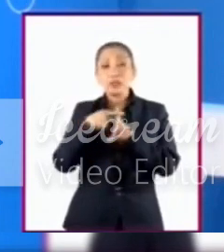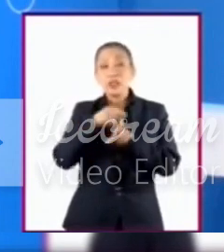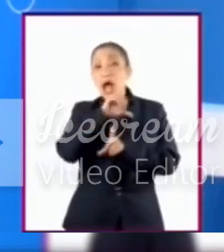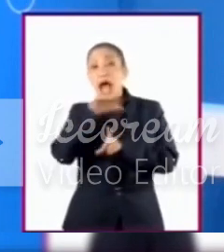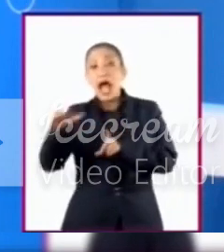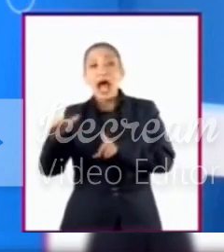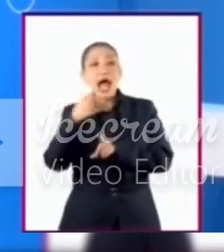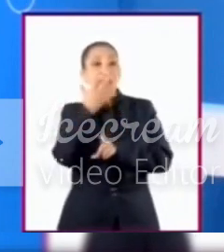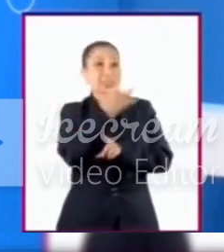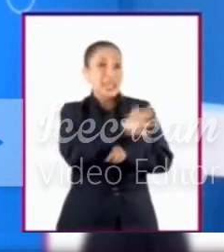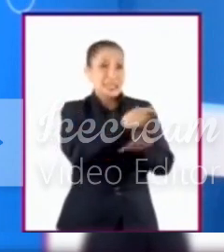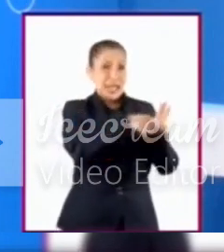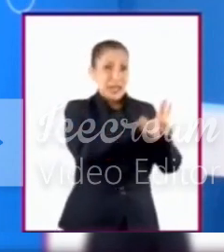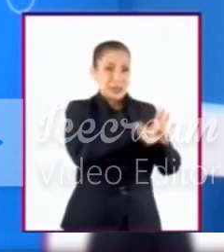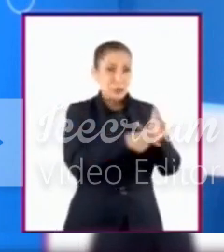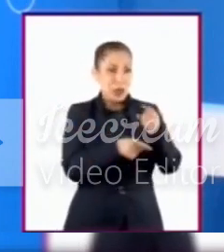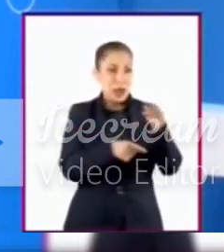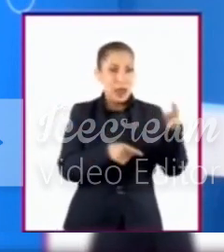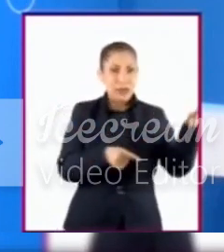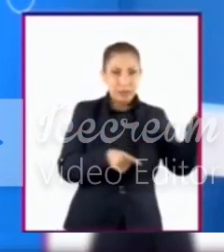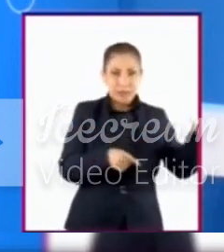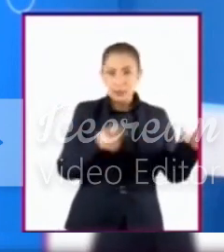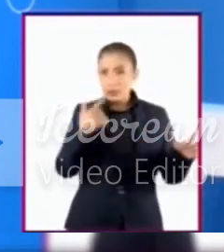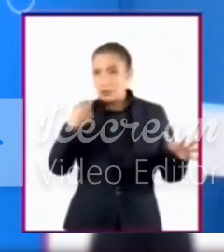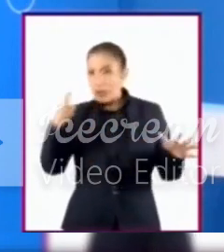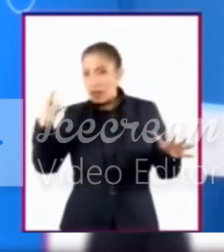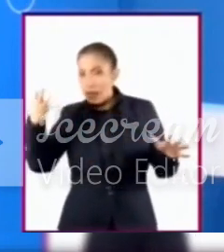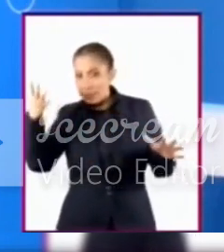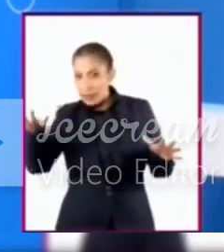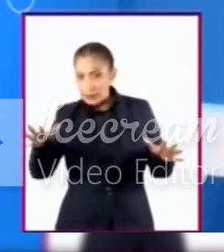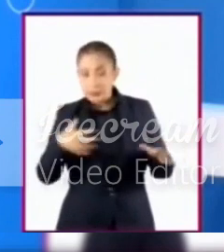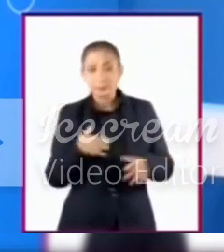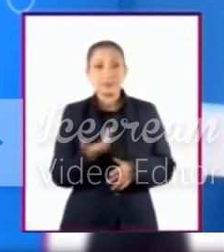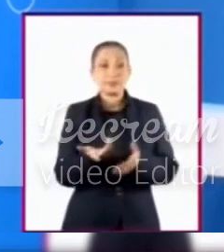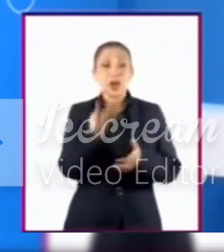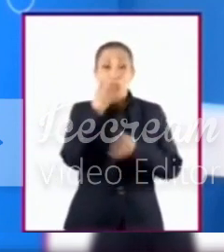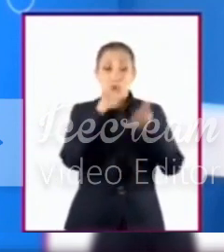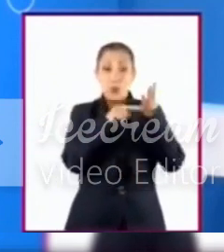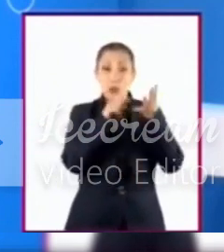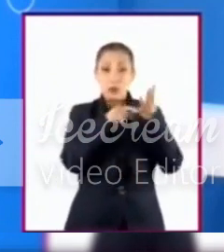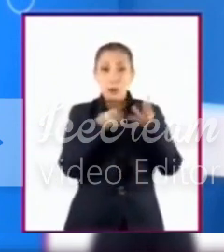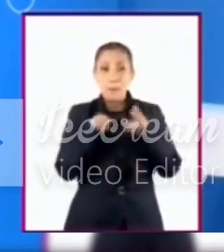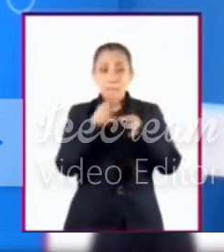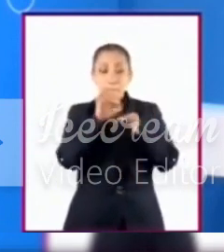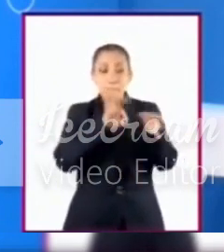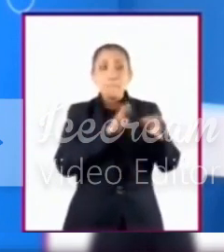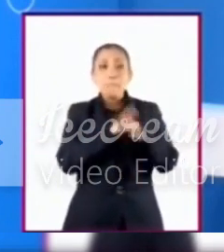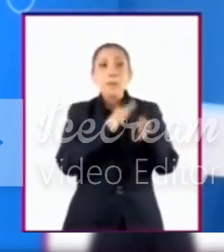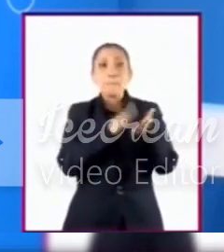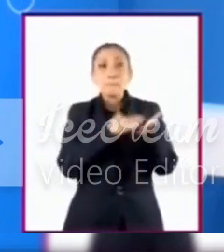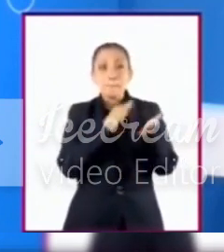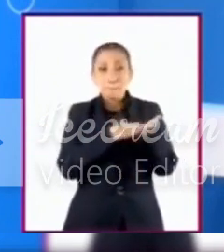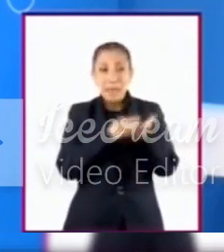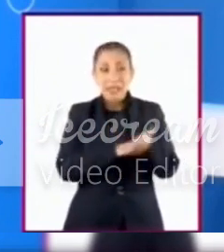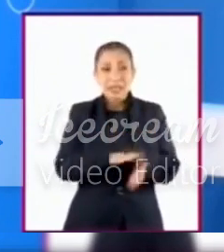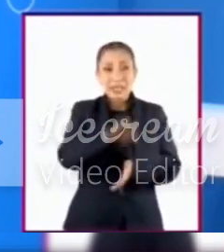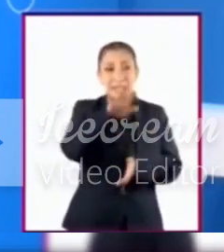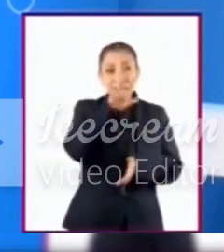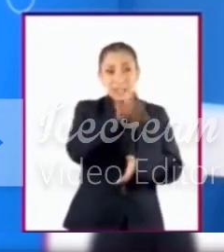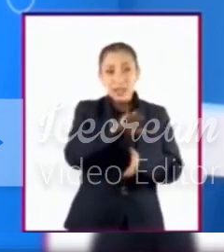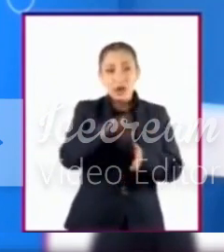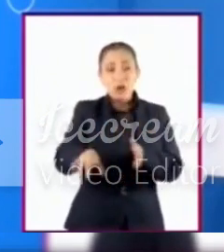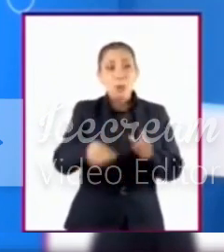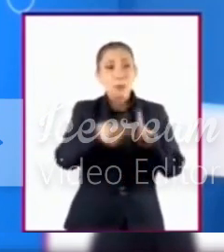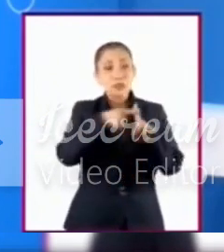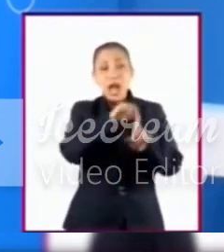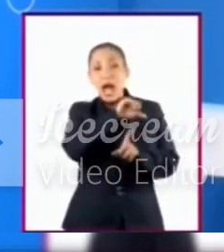10 negativo. 4. En pequeños trozos de papel reciclado, numeren del 5 positivo al